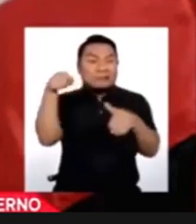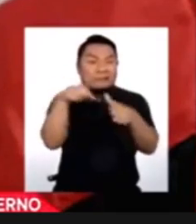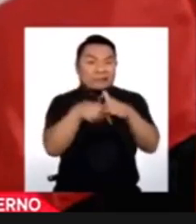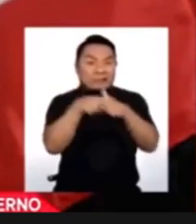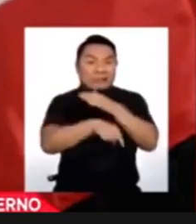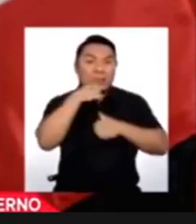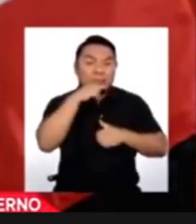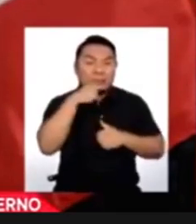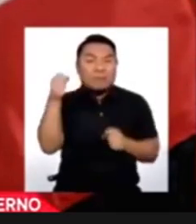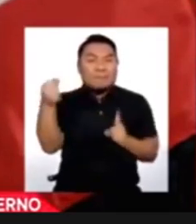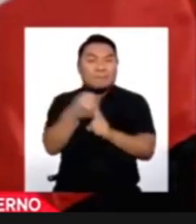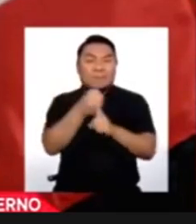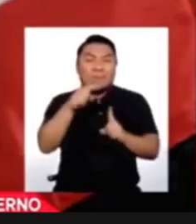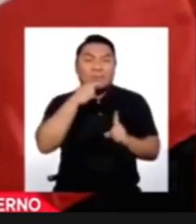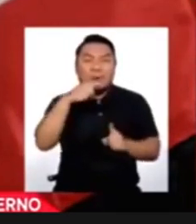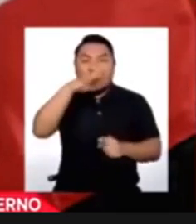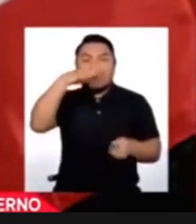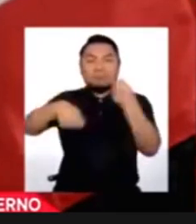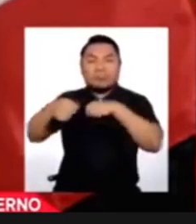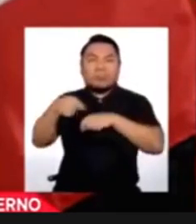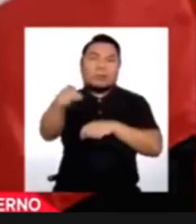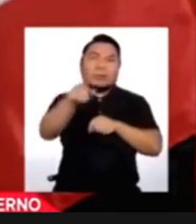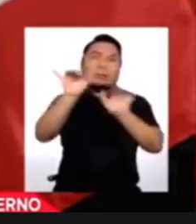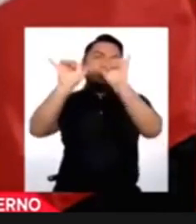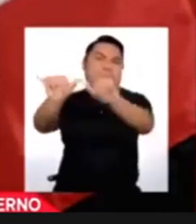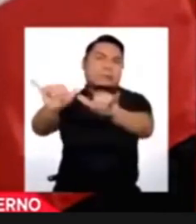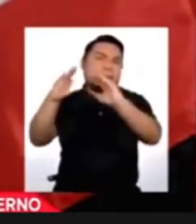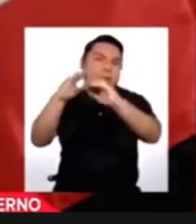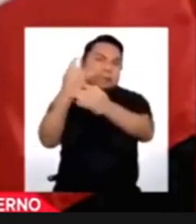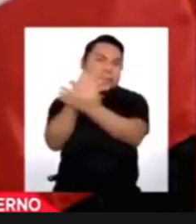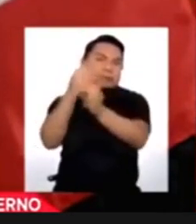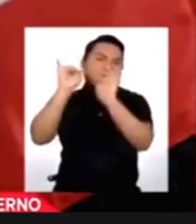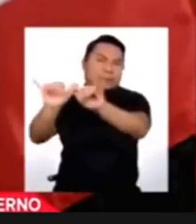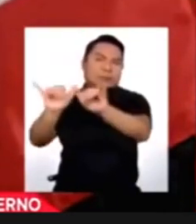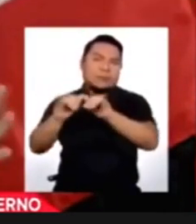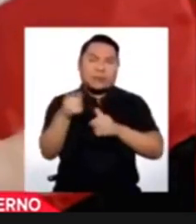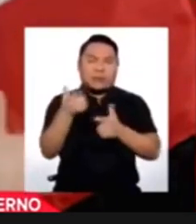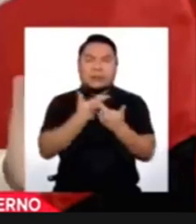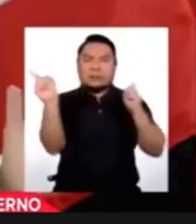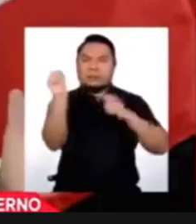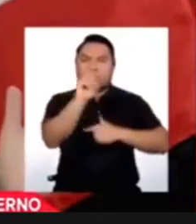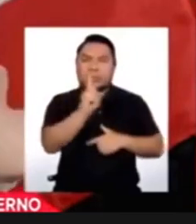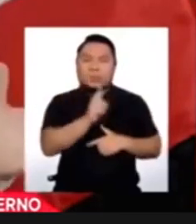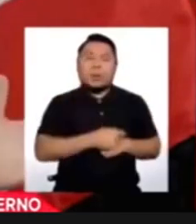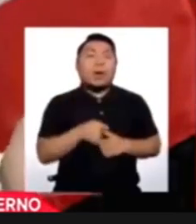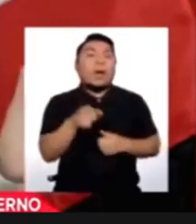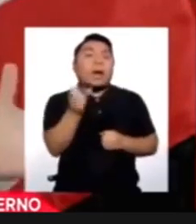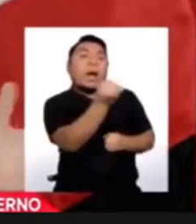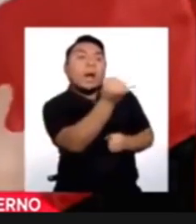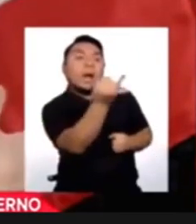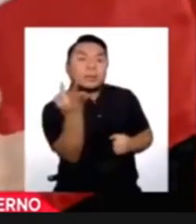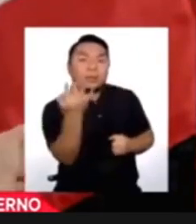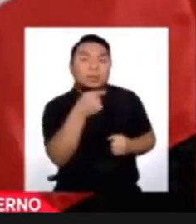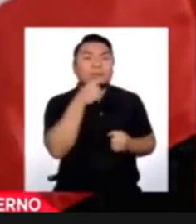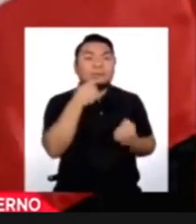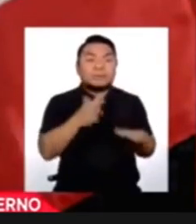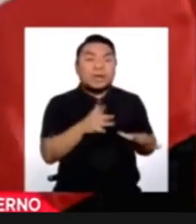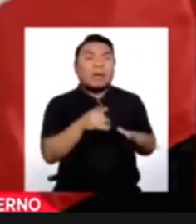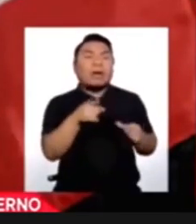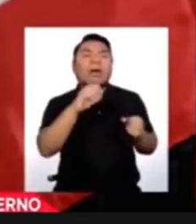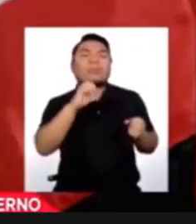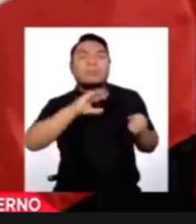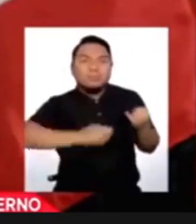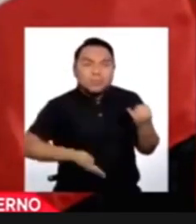los narcotraficantes, que ellos deben continuar en la cárcel. Pero los que sí reúnen los requisitos para que puedan salir, ya a partir de